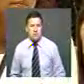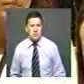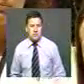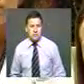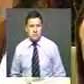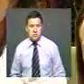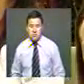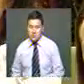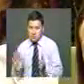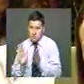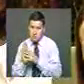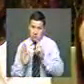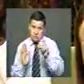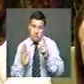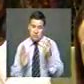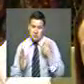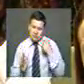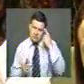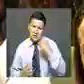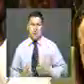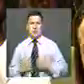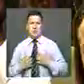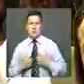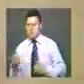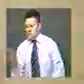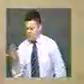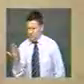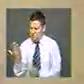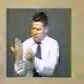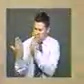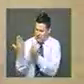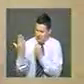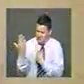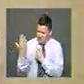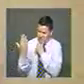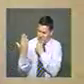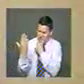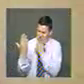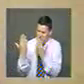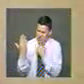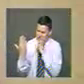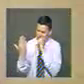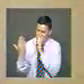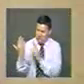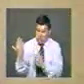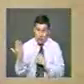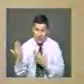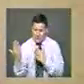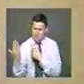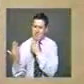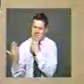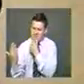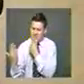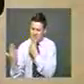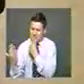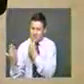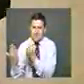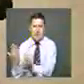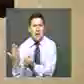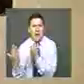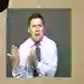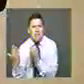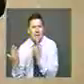este cuestionario, me asusté, no tenía cómo contestarlo, porque las